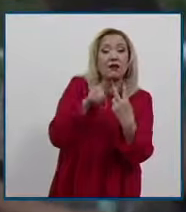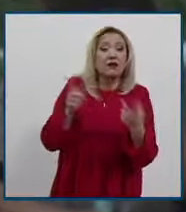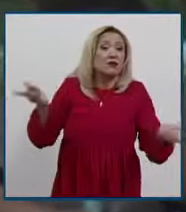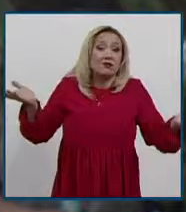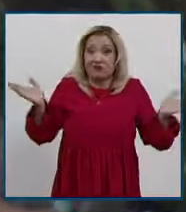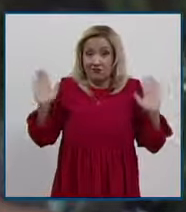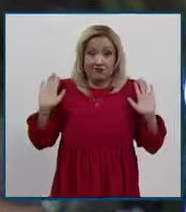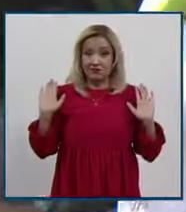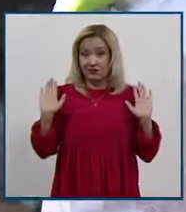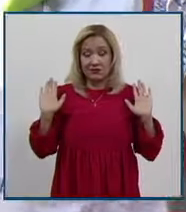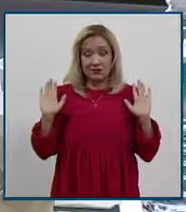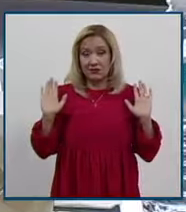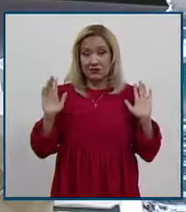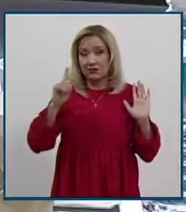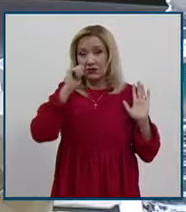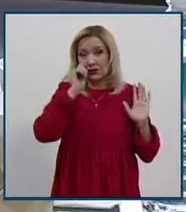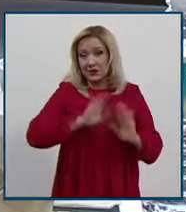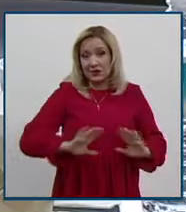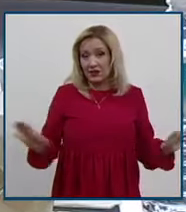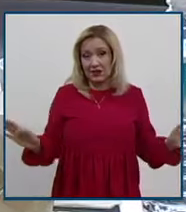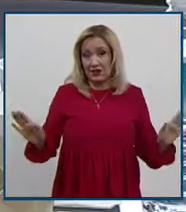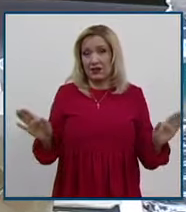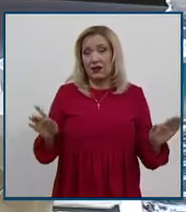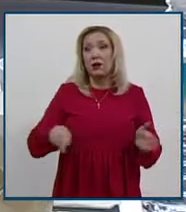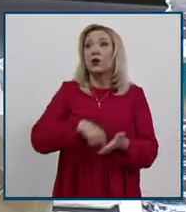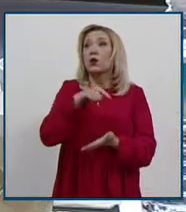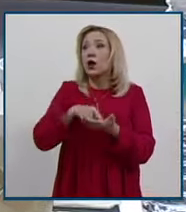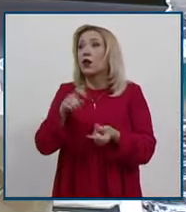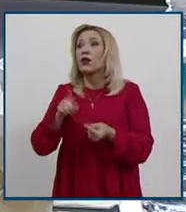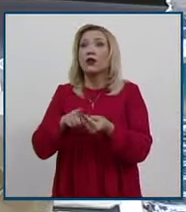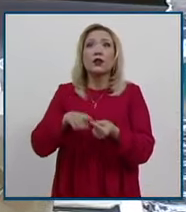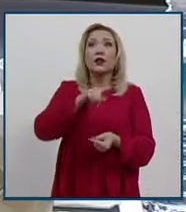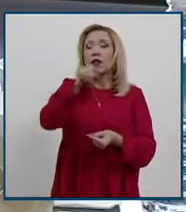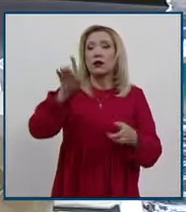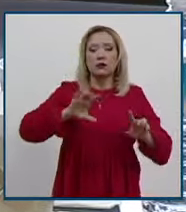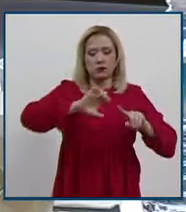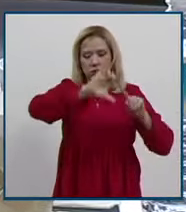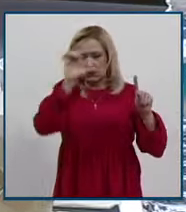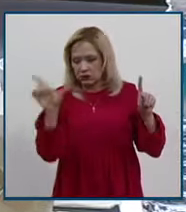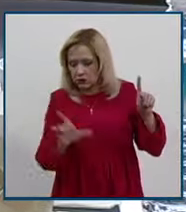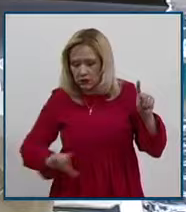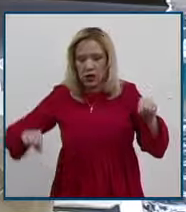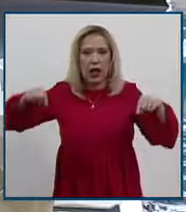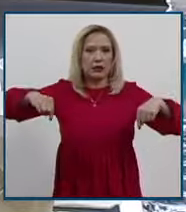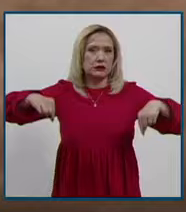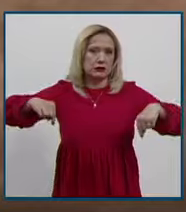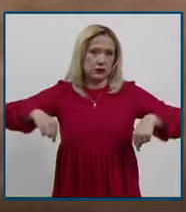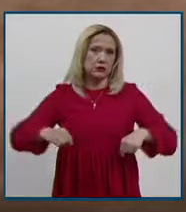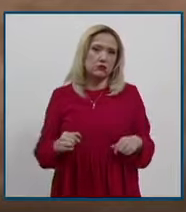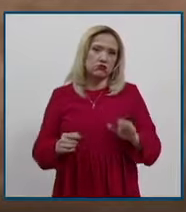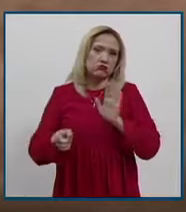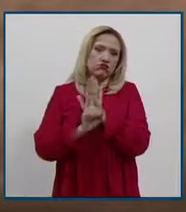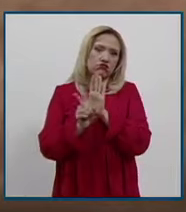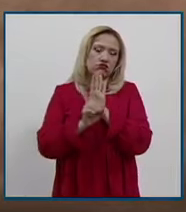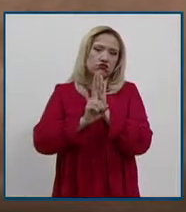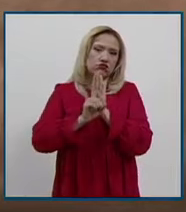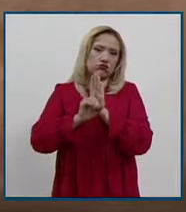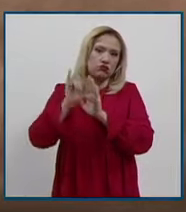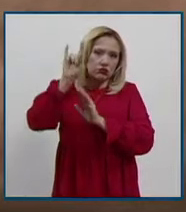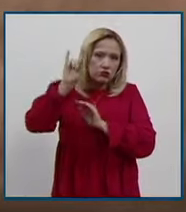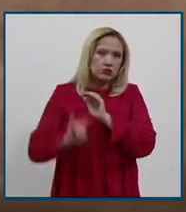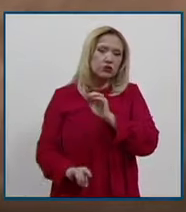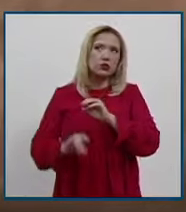circunstancia donde se presuma la comisión de un delito ocurrido en territorio nacional explicó que el requisito para su